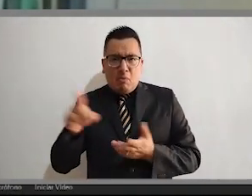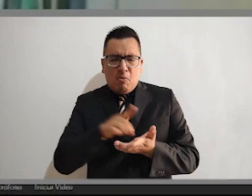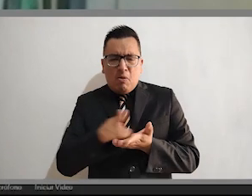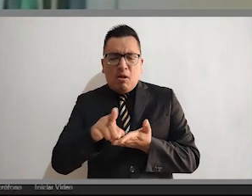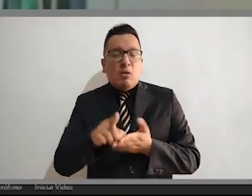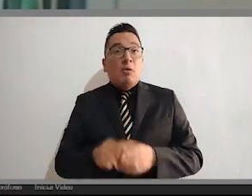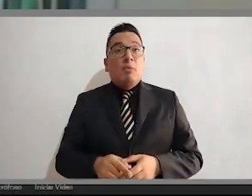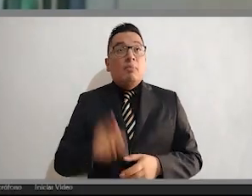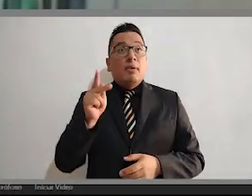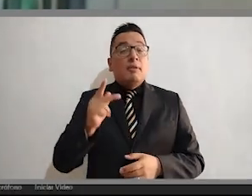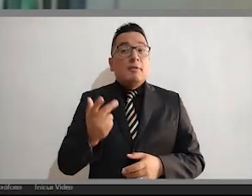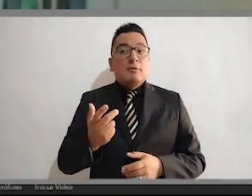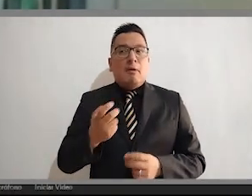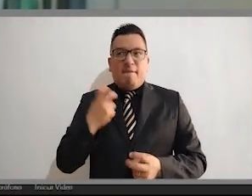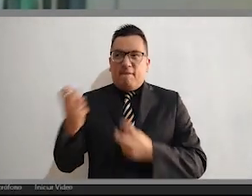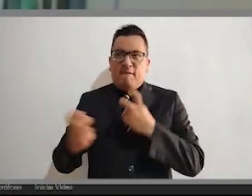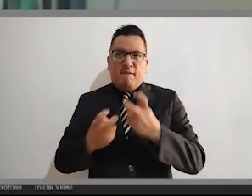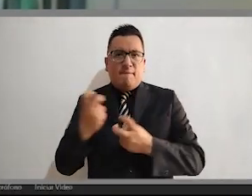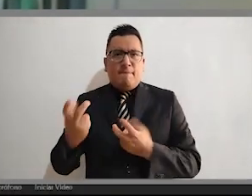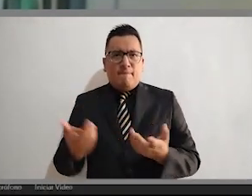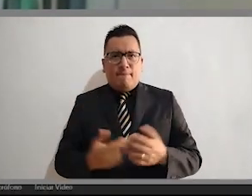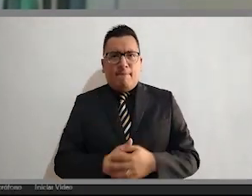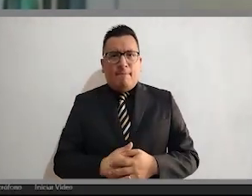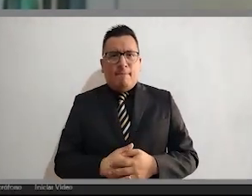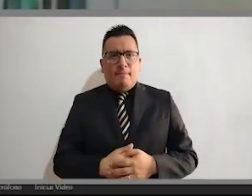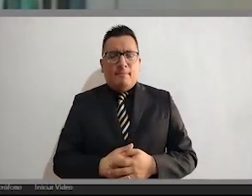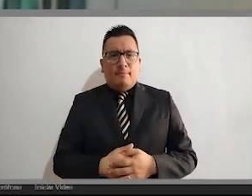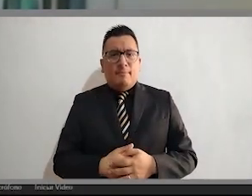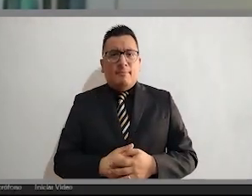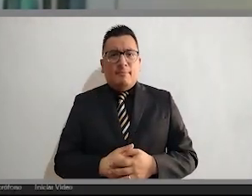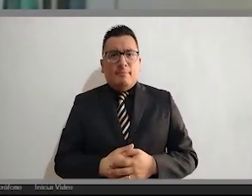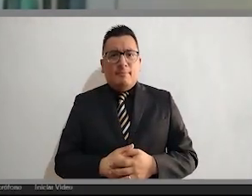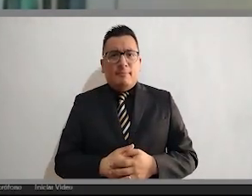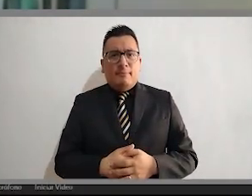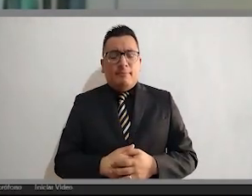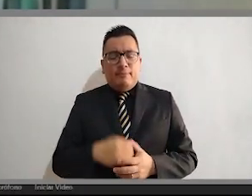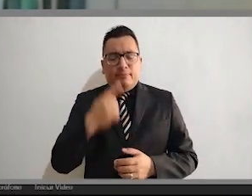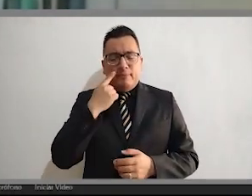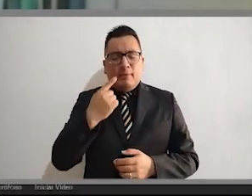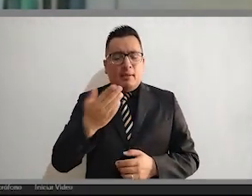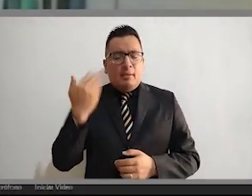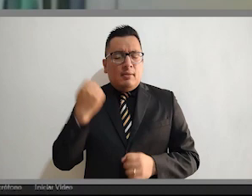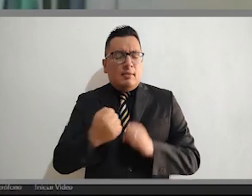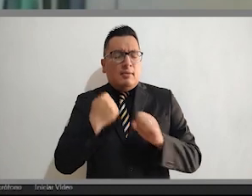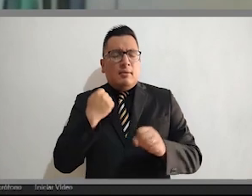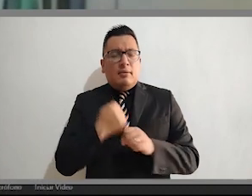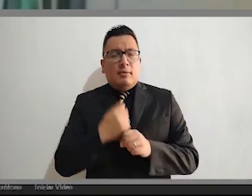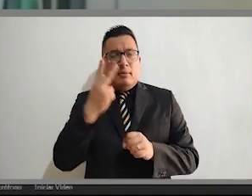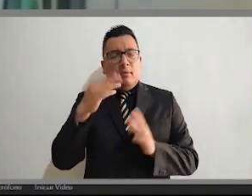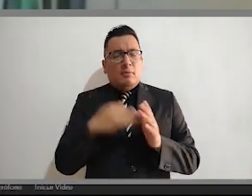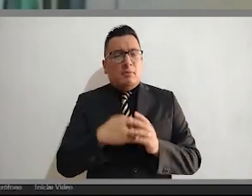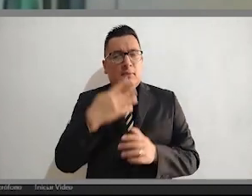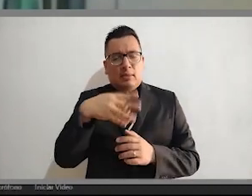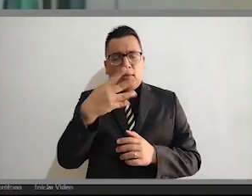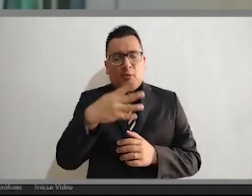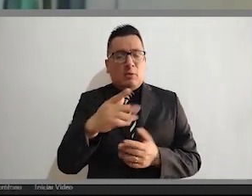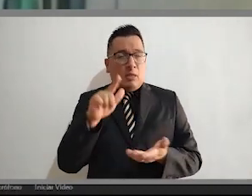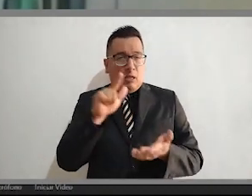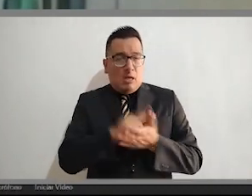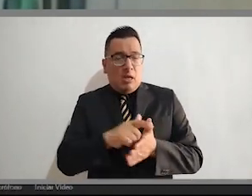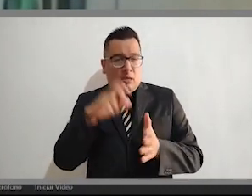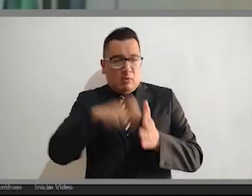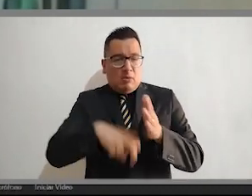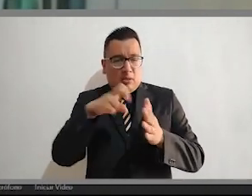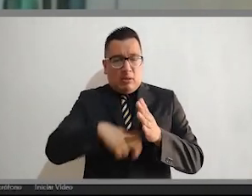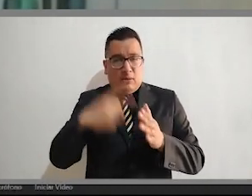derechos. Cuando surge, sobre todo la reforma en 2014 sobre el principio